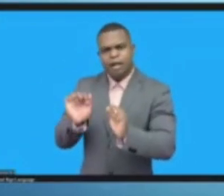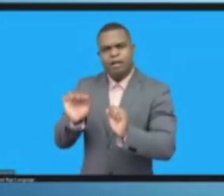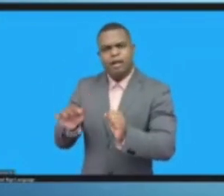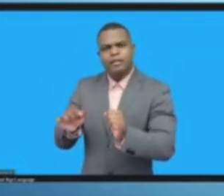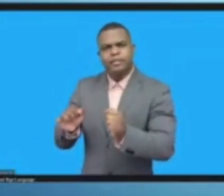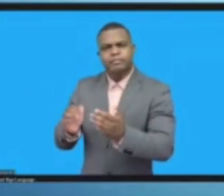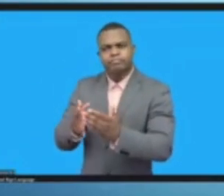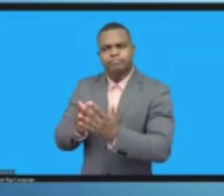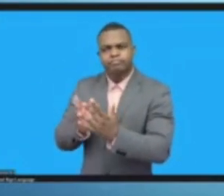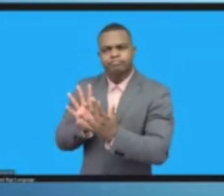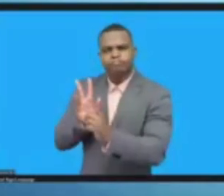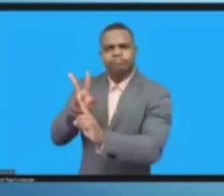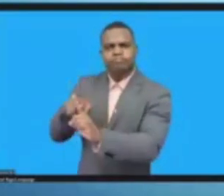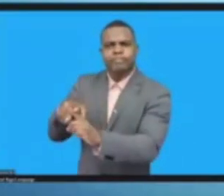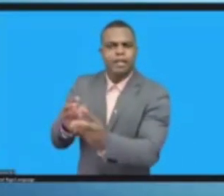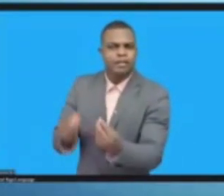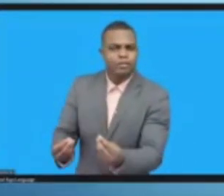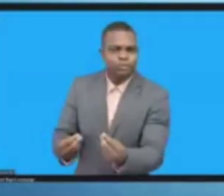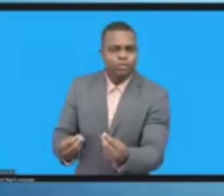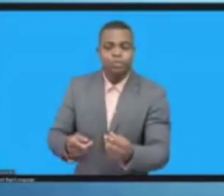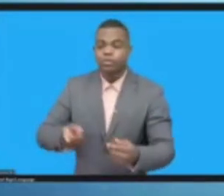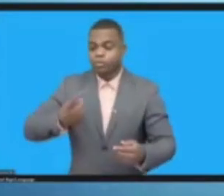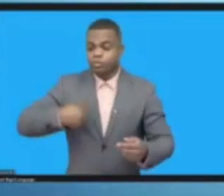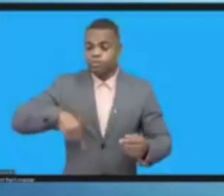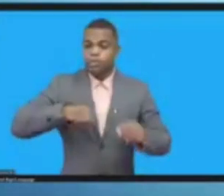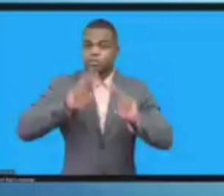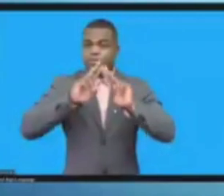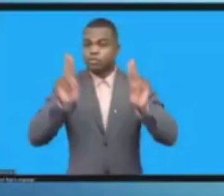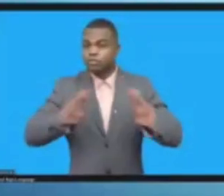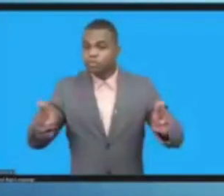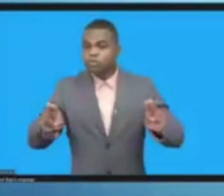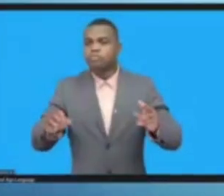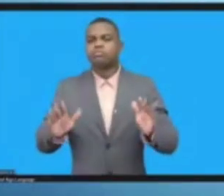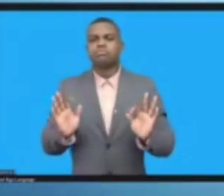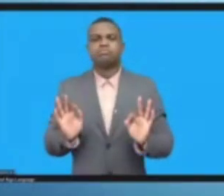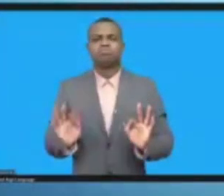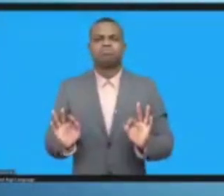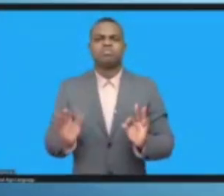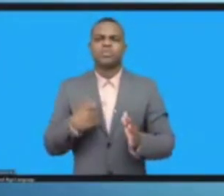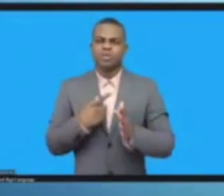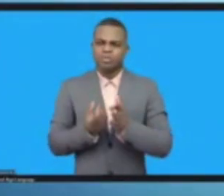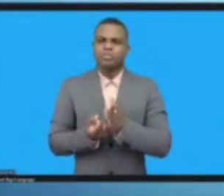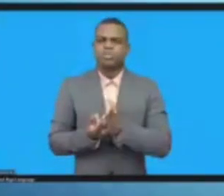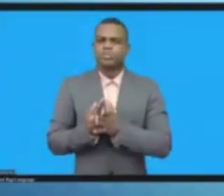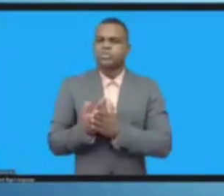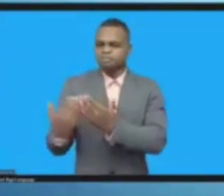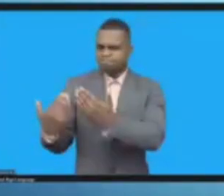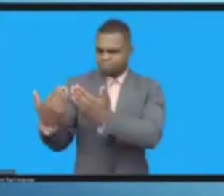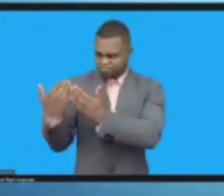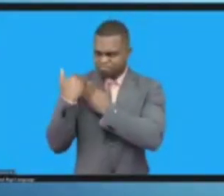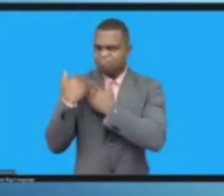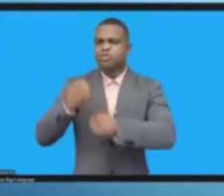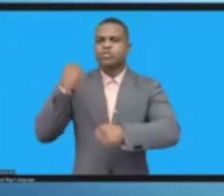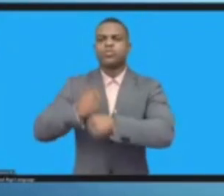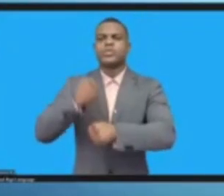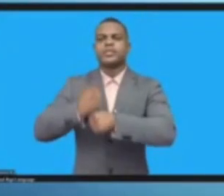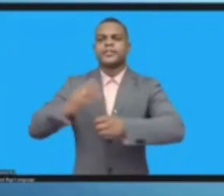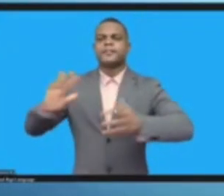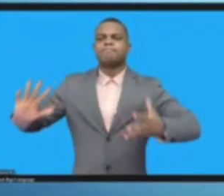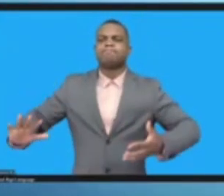digital en donde el acceso a internet rápida segura